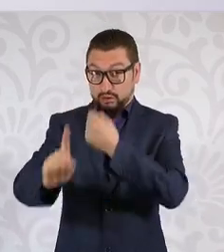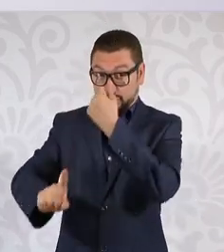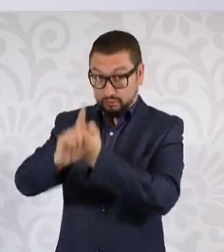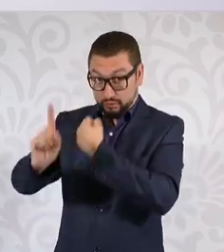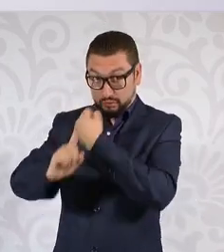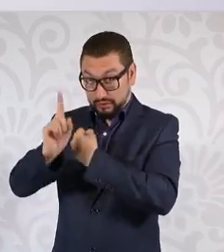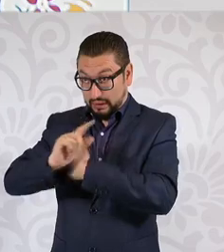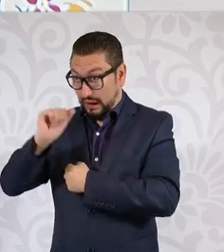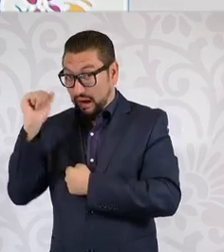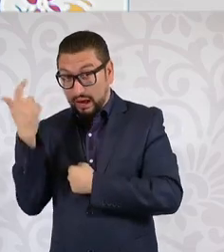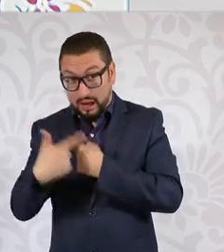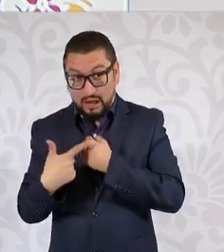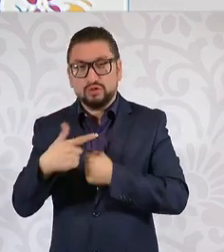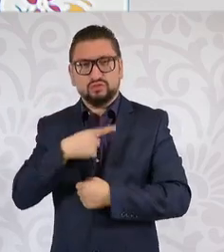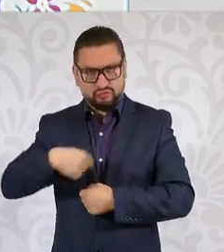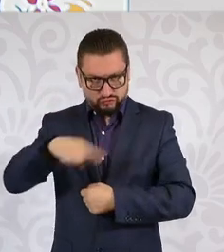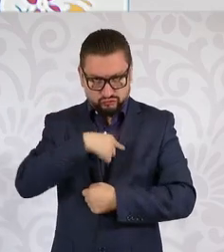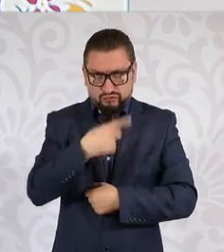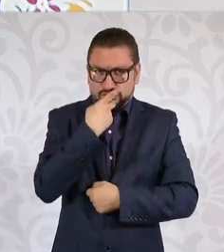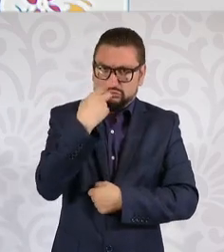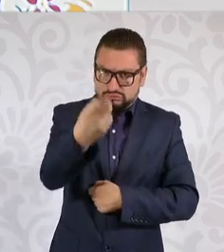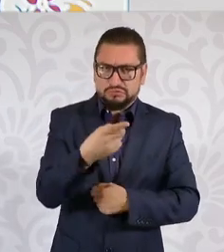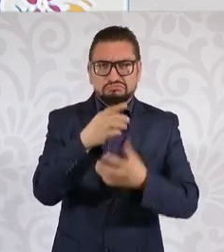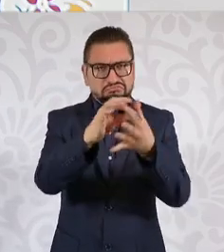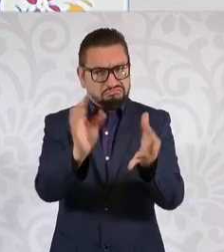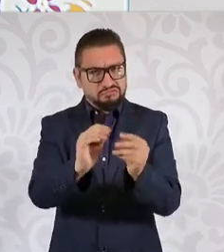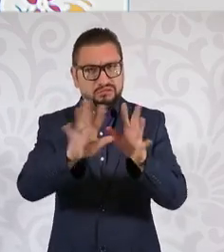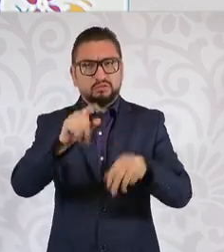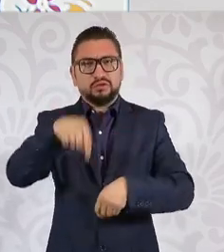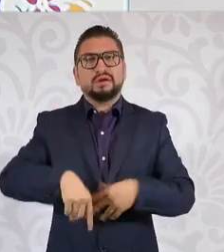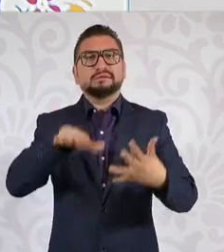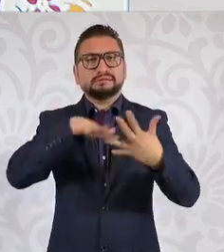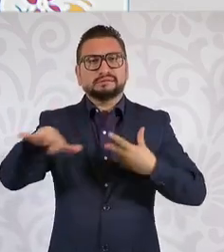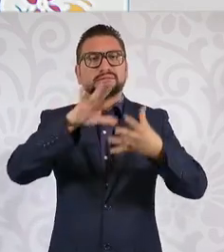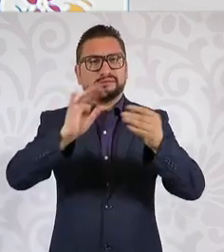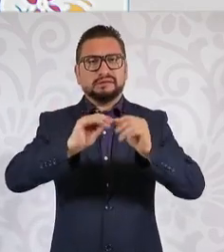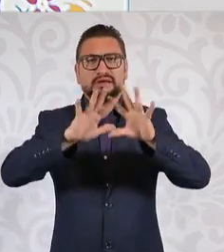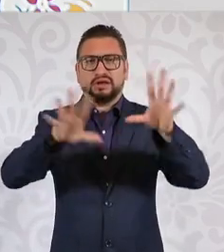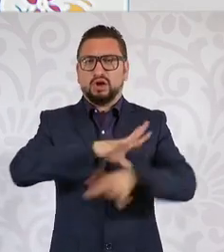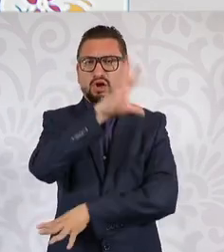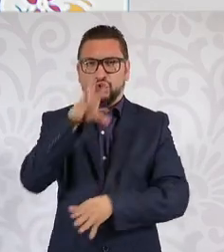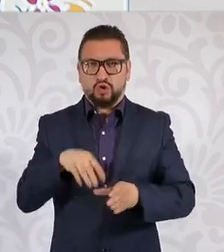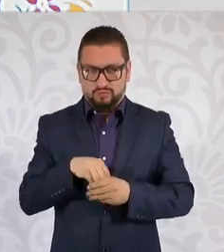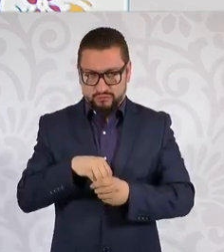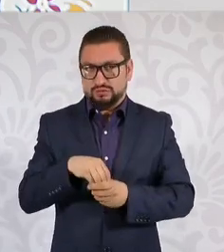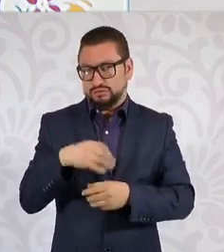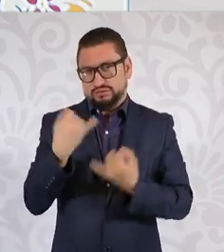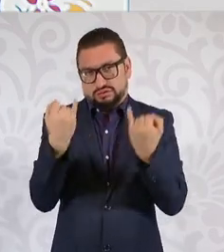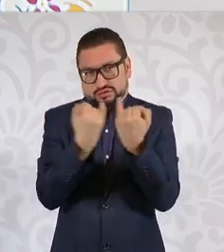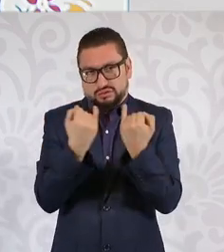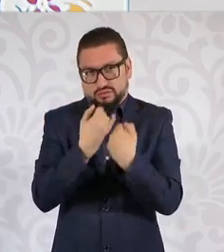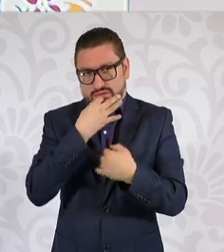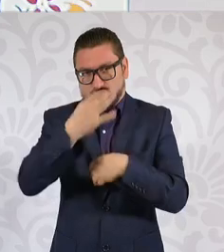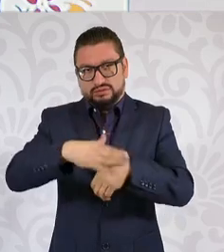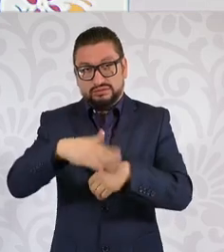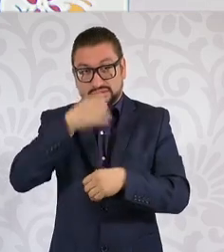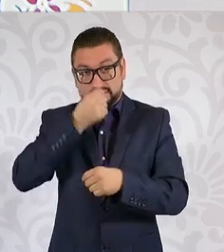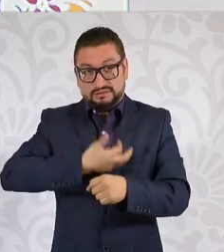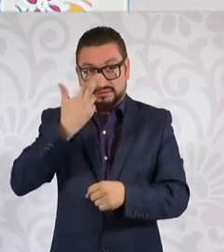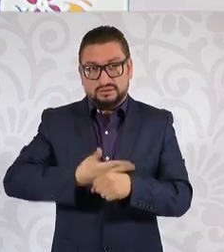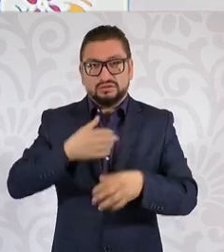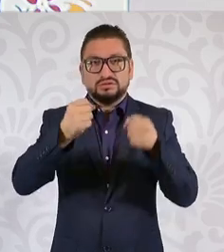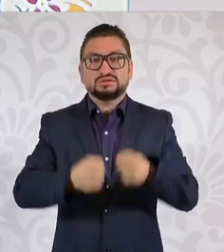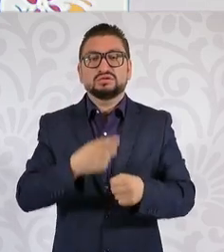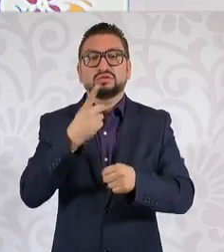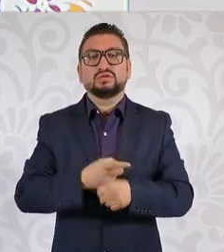vamos a informar, porque aquí hay transparencia total. Que también comentaron sobre lo que dijo el secretario de